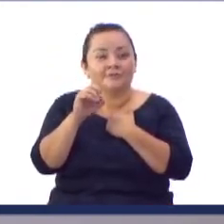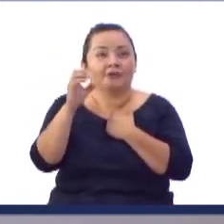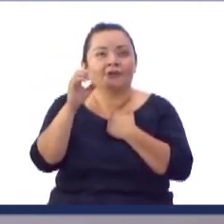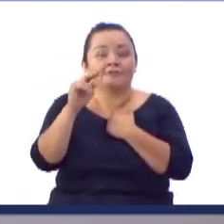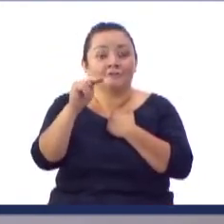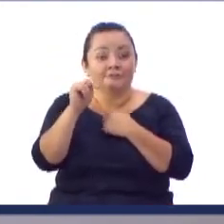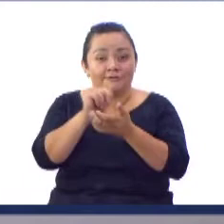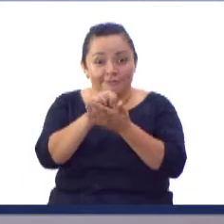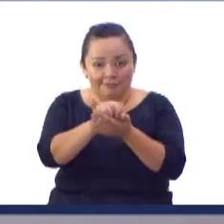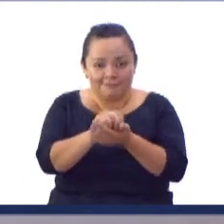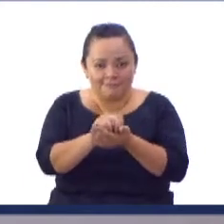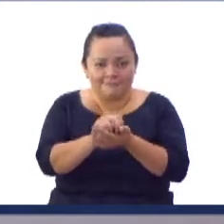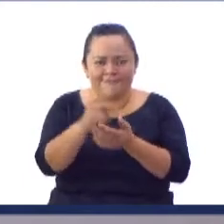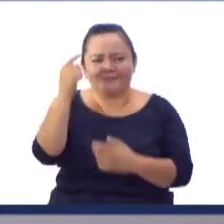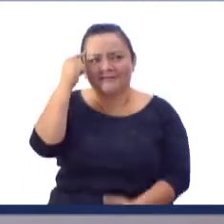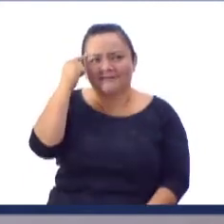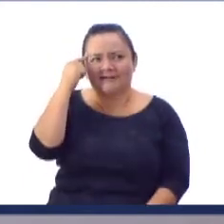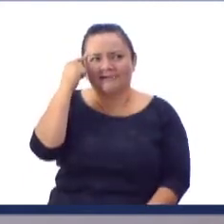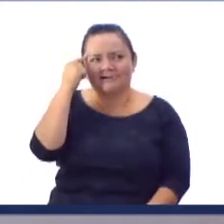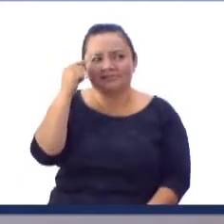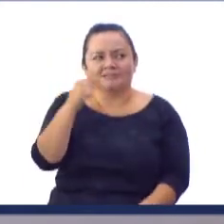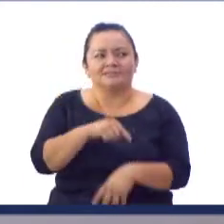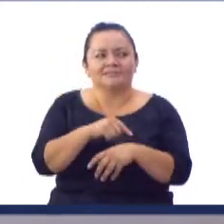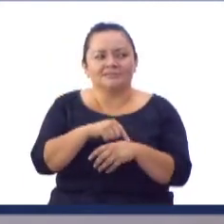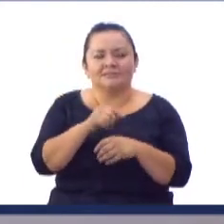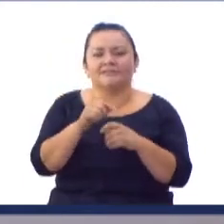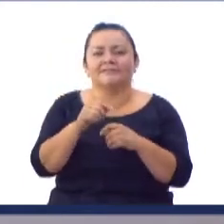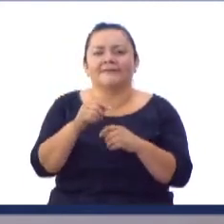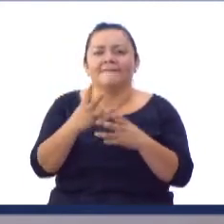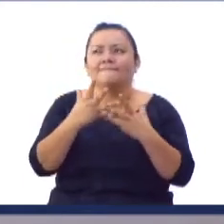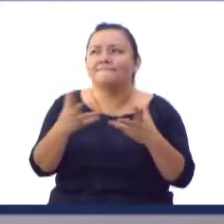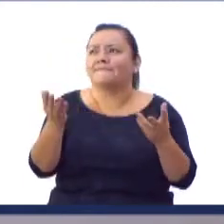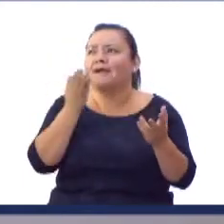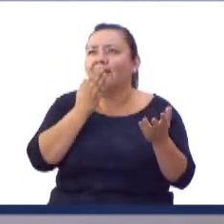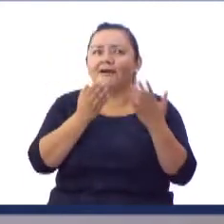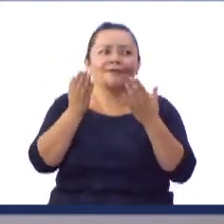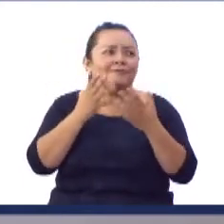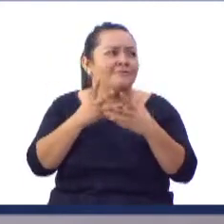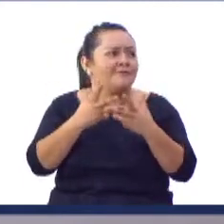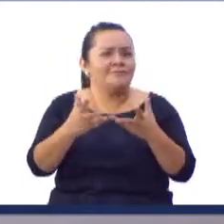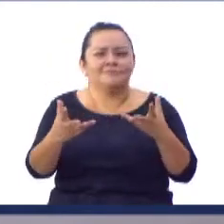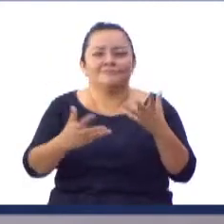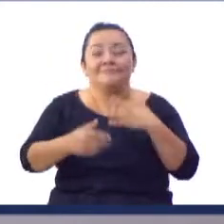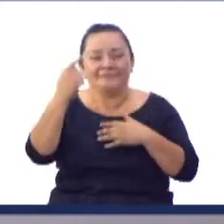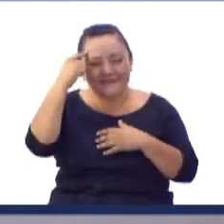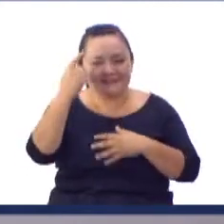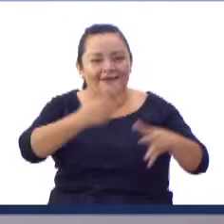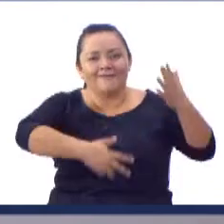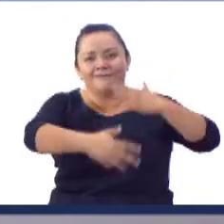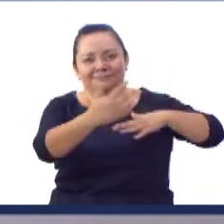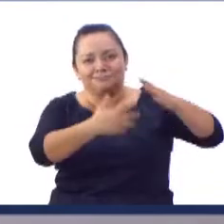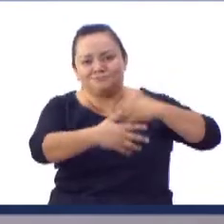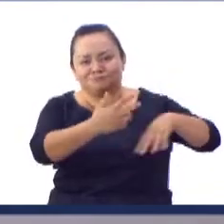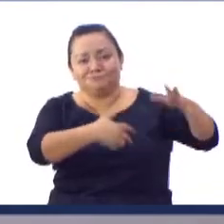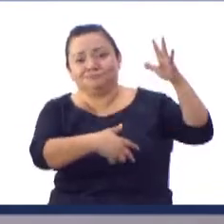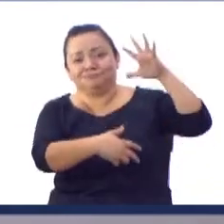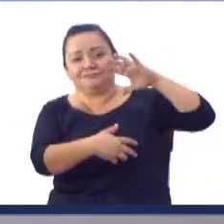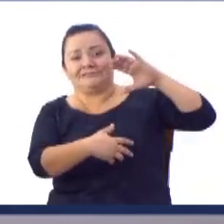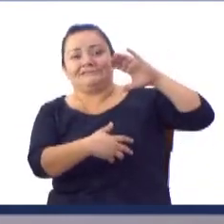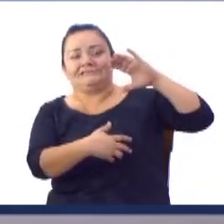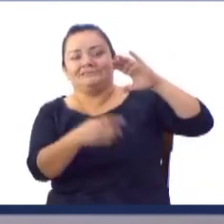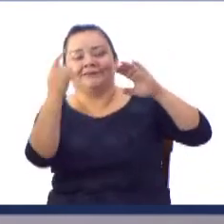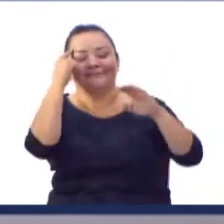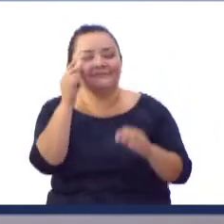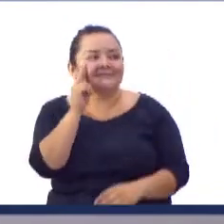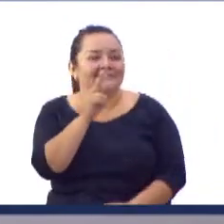tocando imagino que gran tribulación habrá sido saber que esa cantidad de agua solo ver un tsunami como viene en las imágenes que